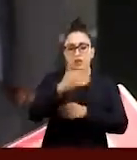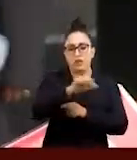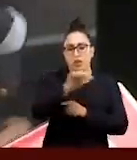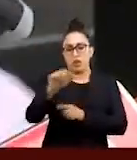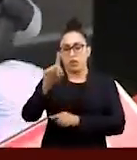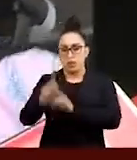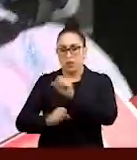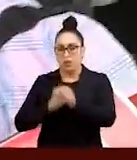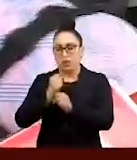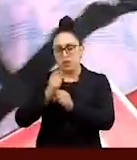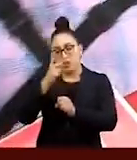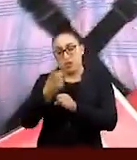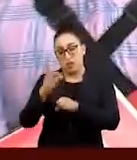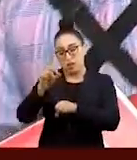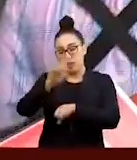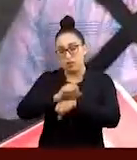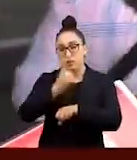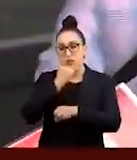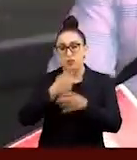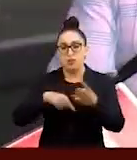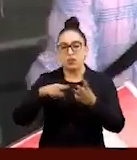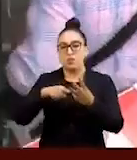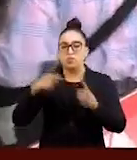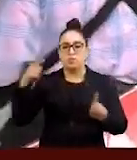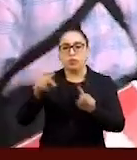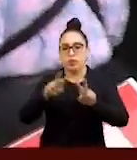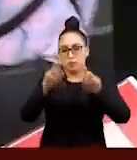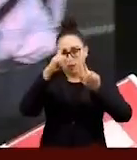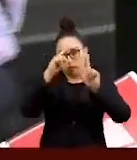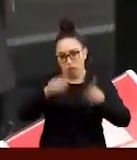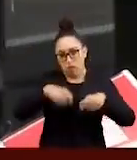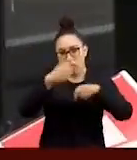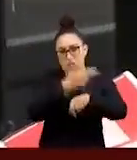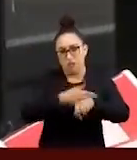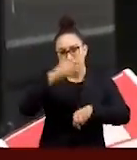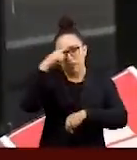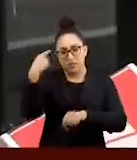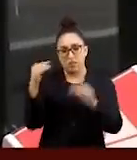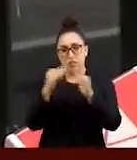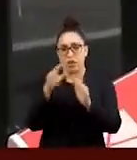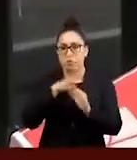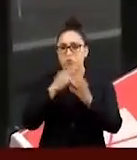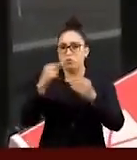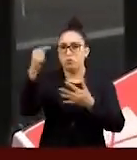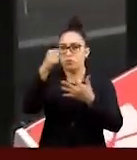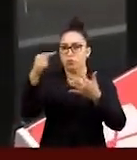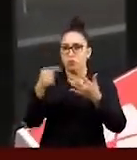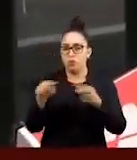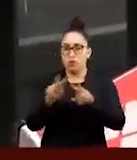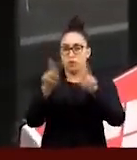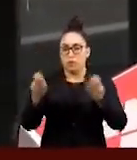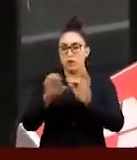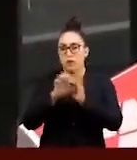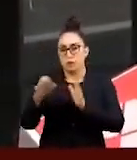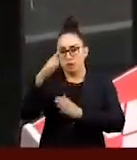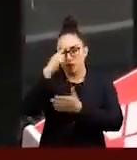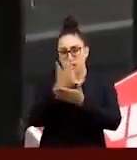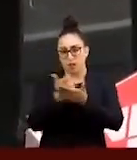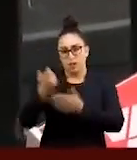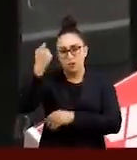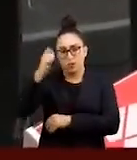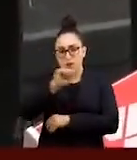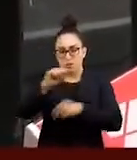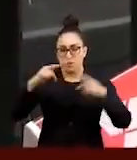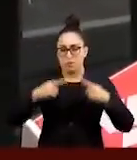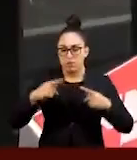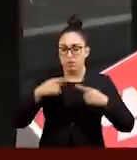sobre temas de vivienda, en fin, hay muchos más, ampliar y profundizar en el fondo de pensiones, temas de este